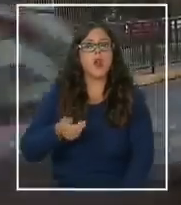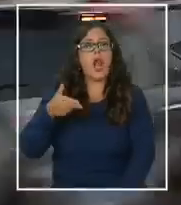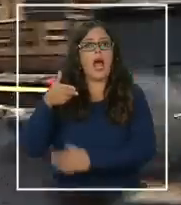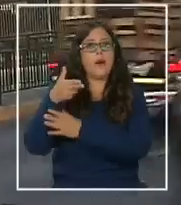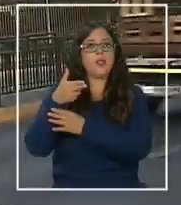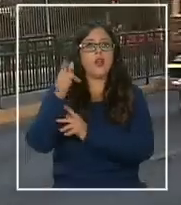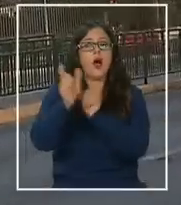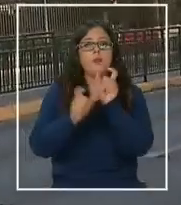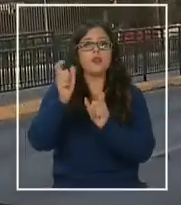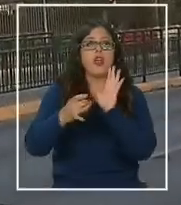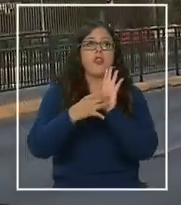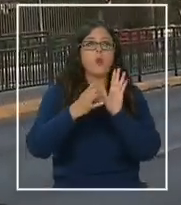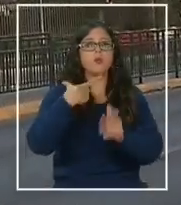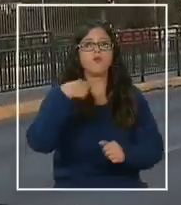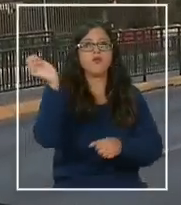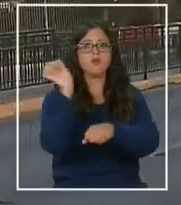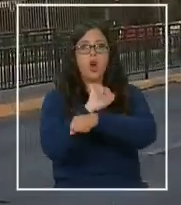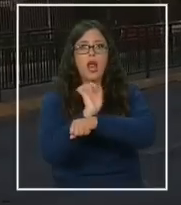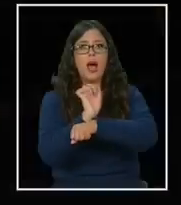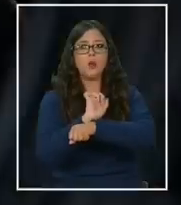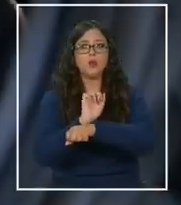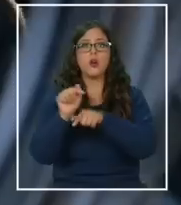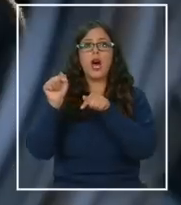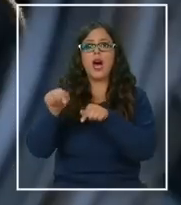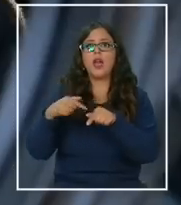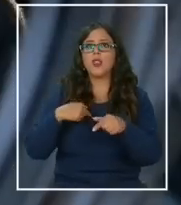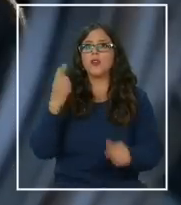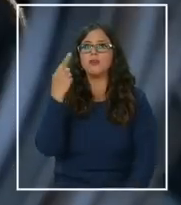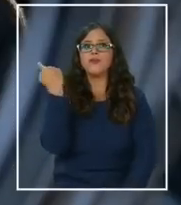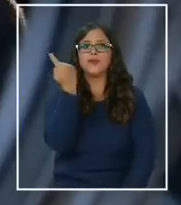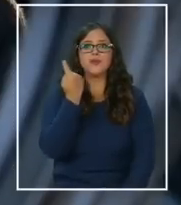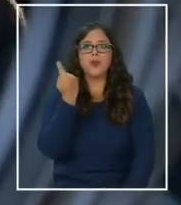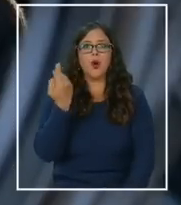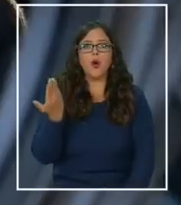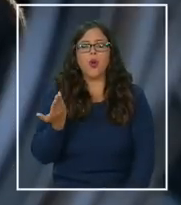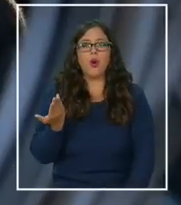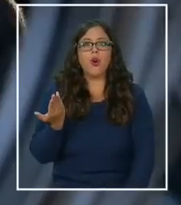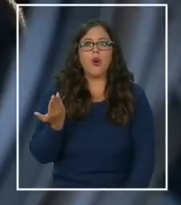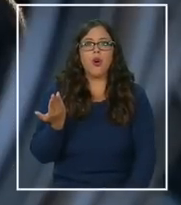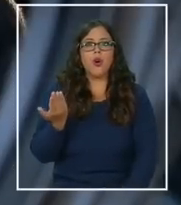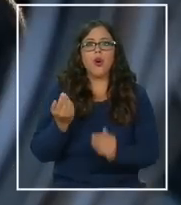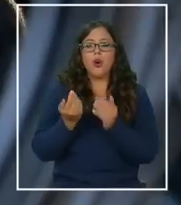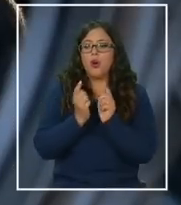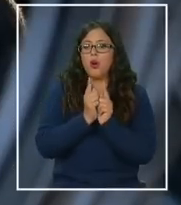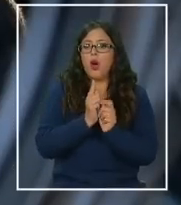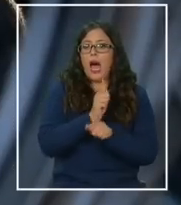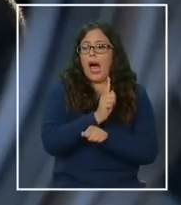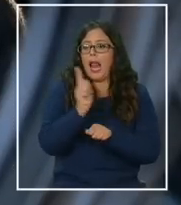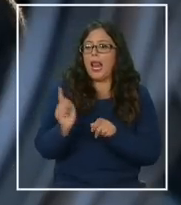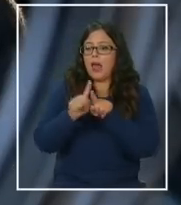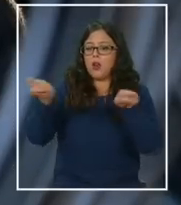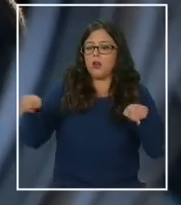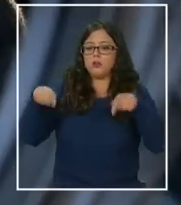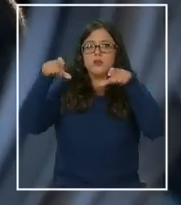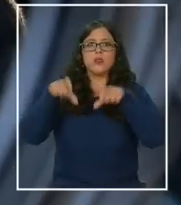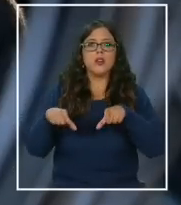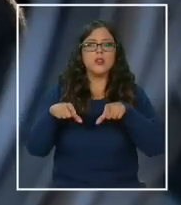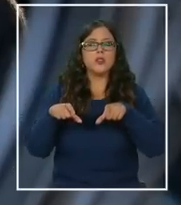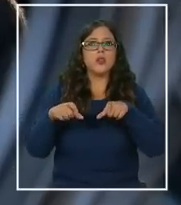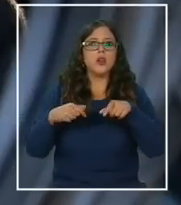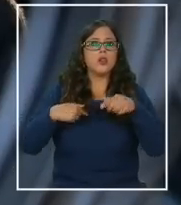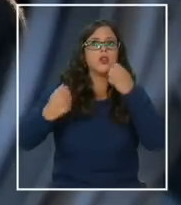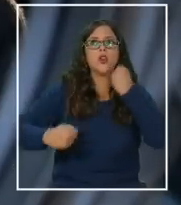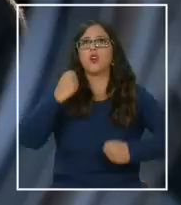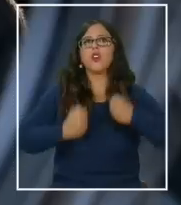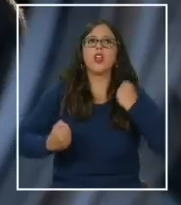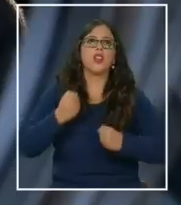Los delincuentes huyeron con el auto. Ahí quedé a la deriva, ¿cierto? Al lado de una cancha que está cerca por Rinconán. Corriendo, llegué a